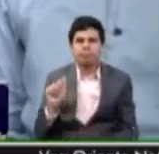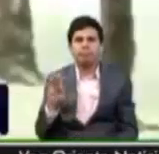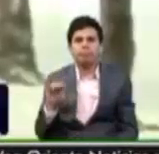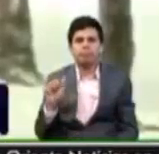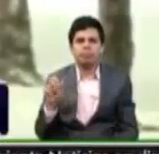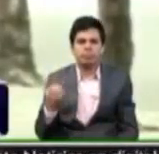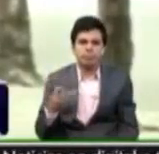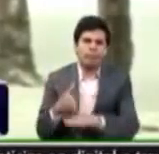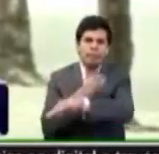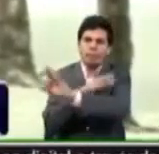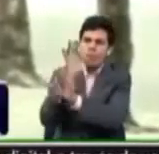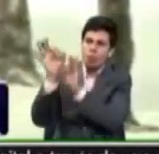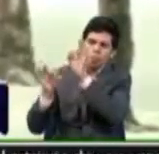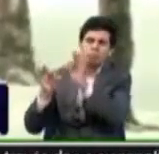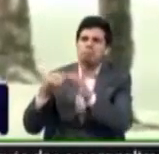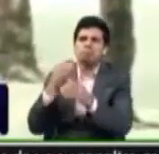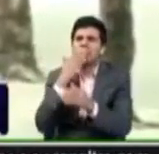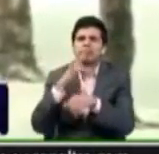padrino.